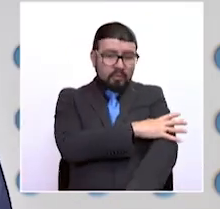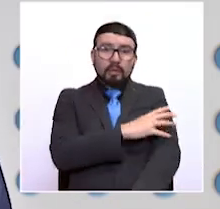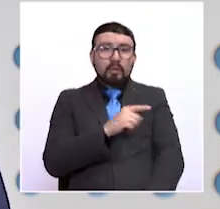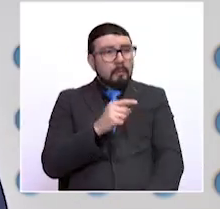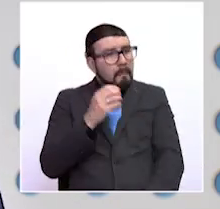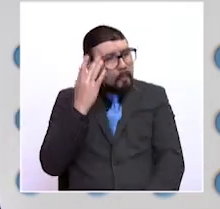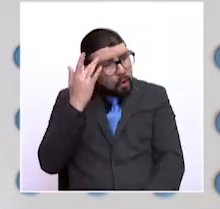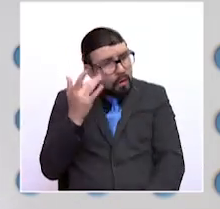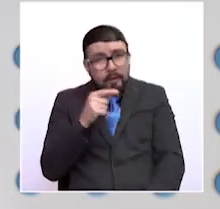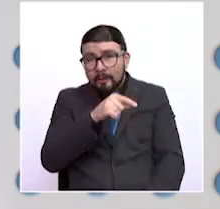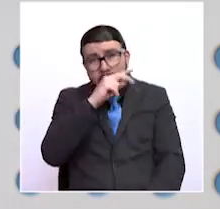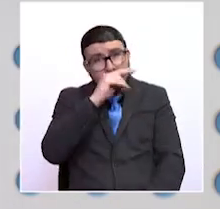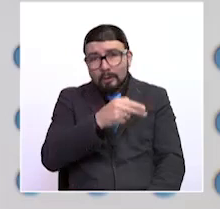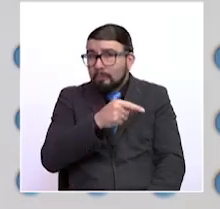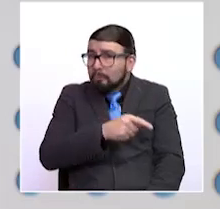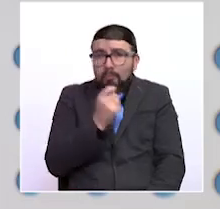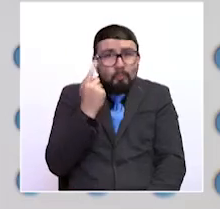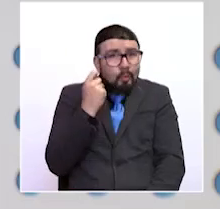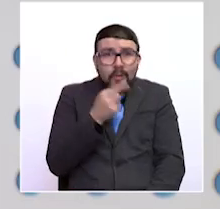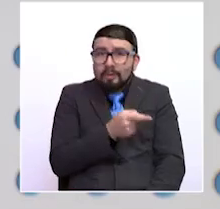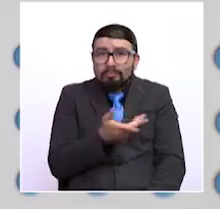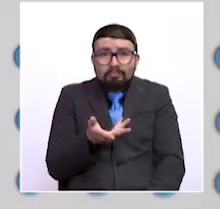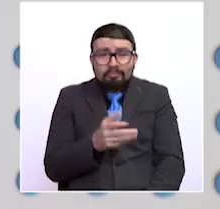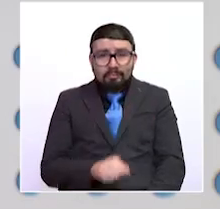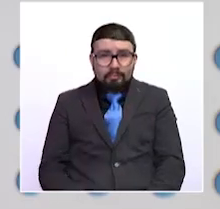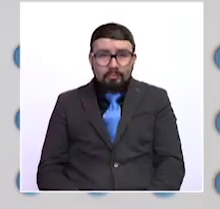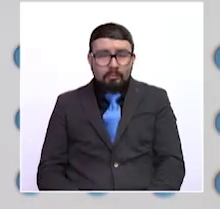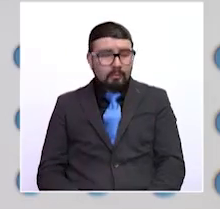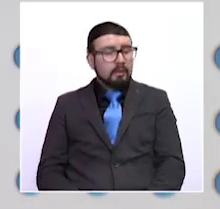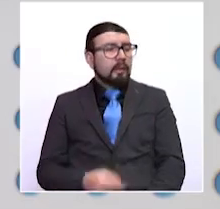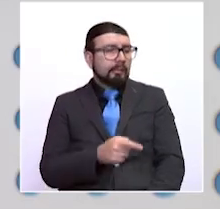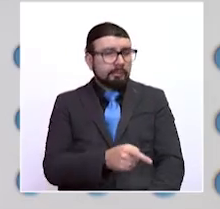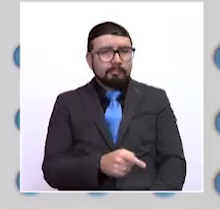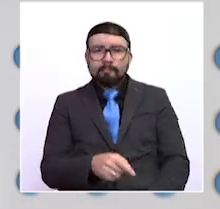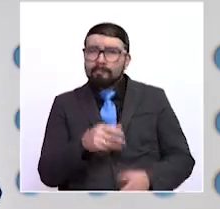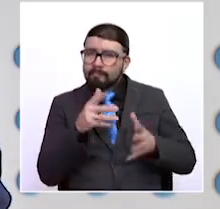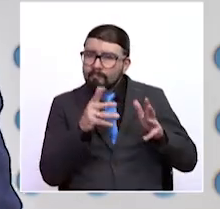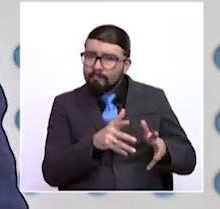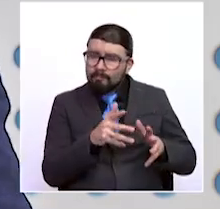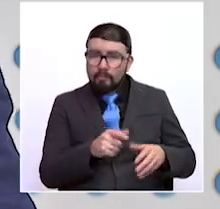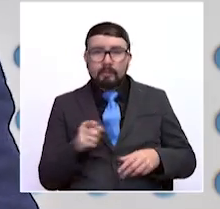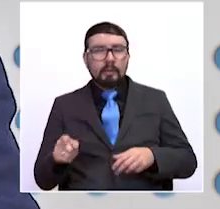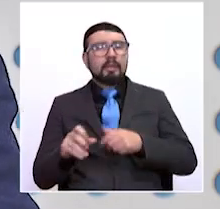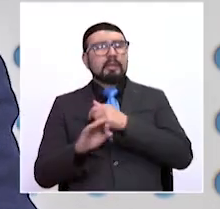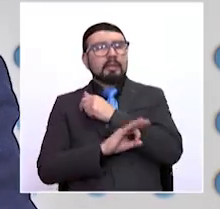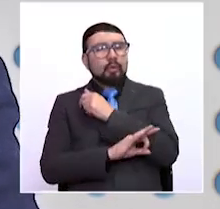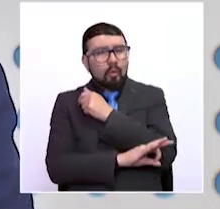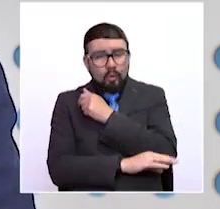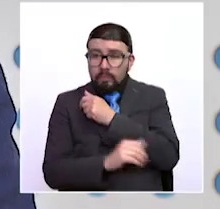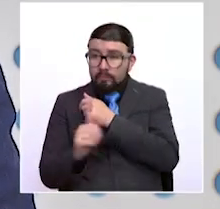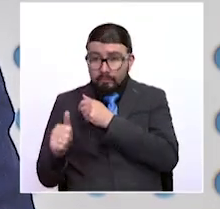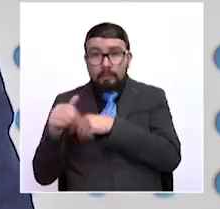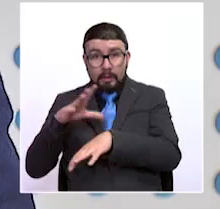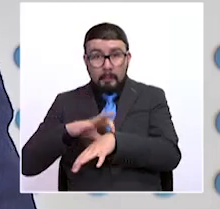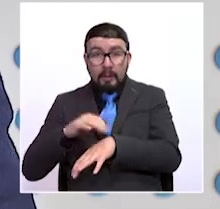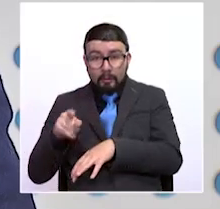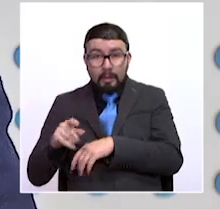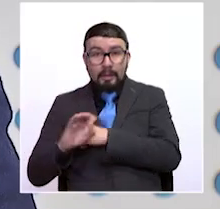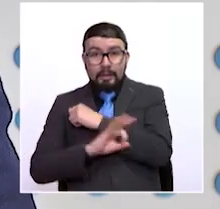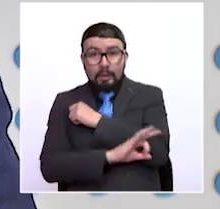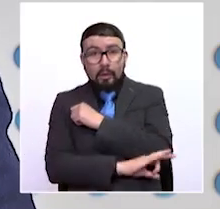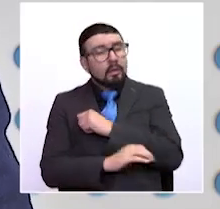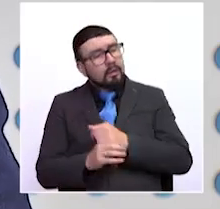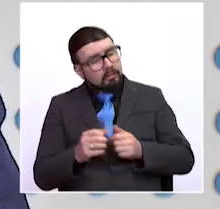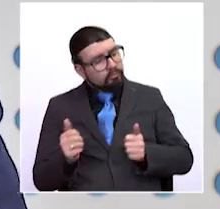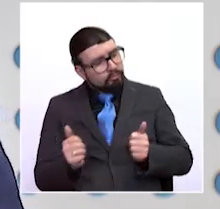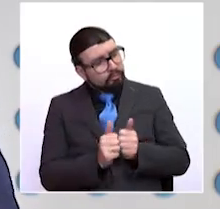Los niños no entienden eso, y a pesar de que les pongamos psicólogo que se encuentra en la clínica de quemados del